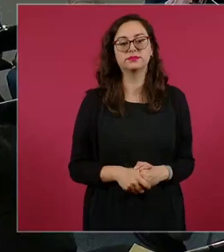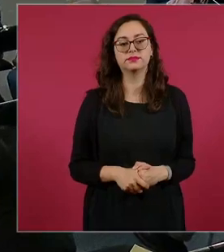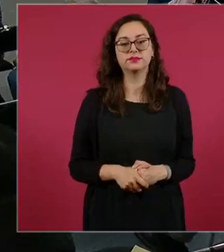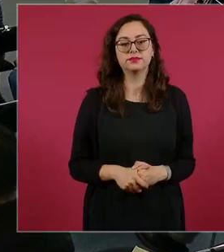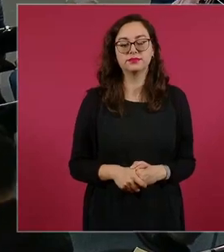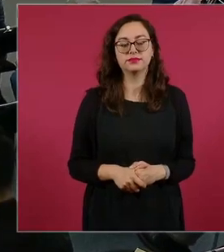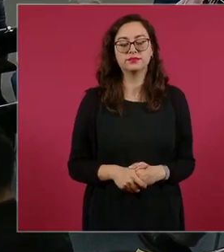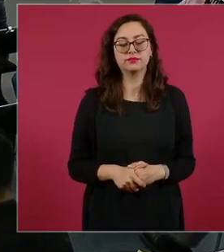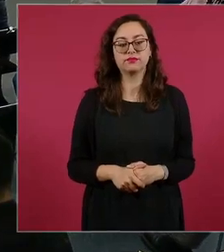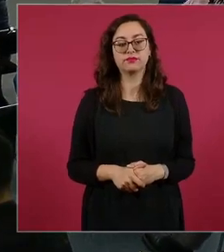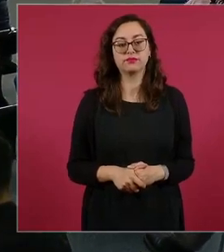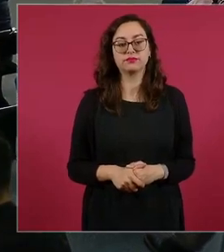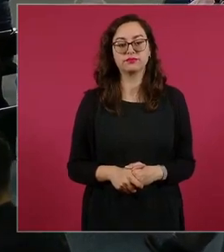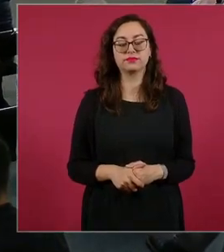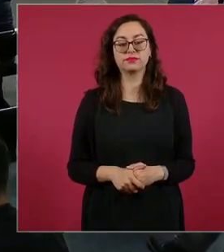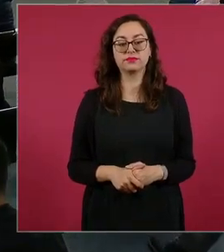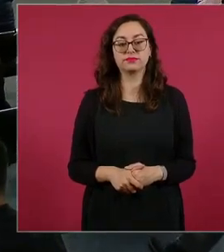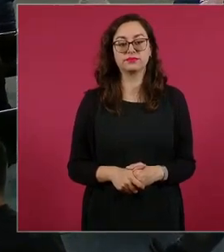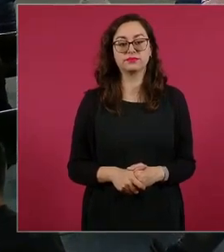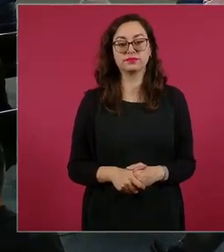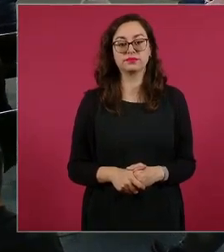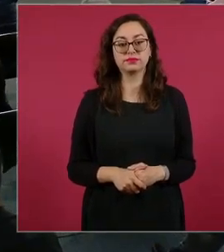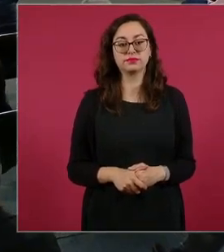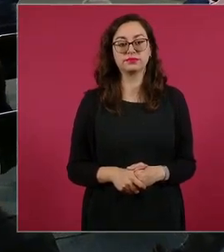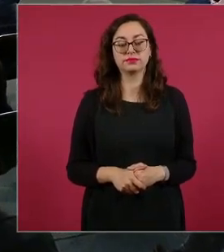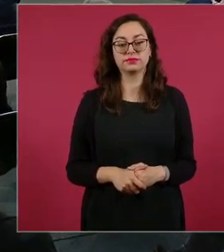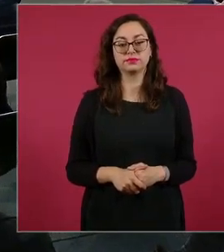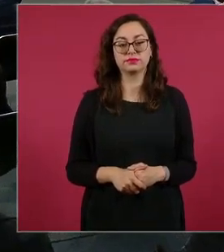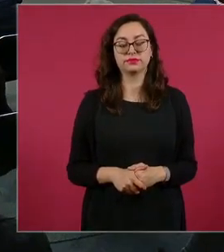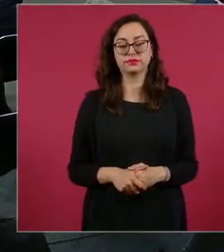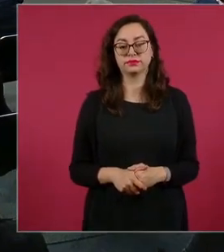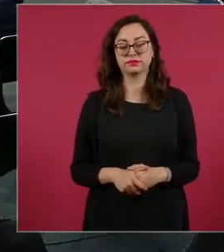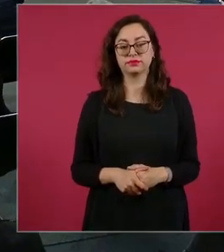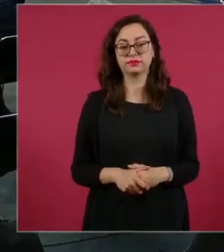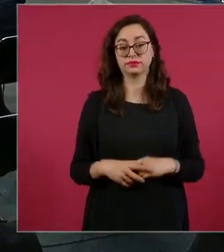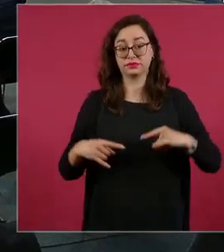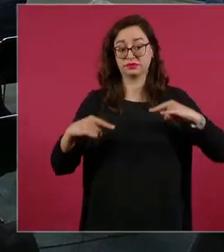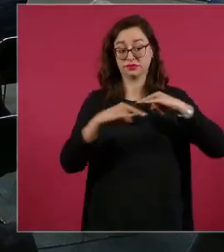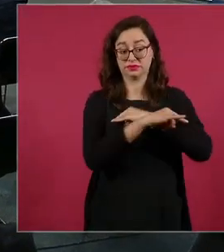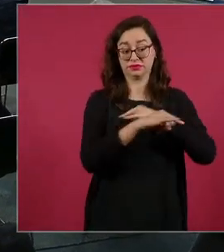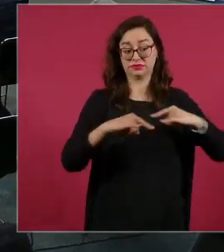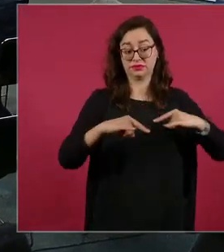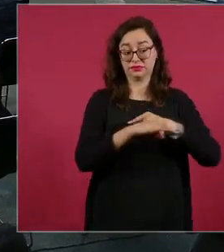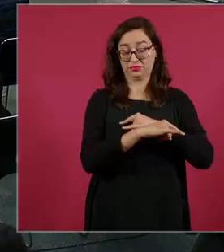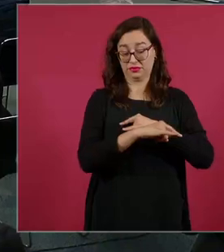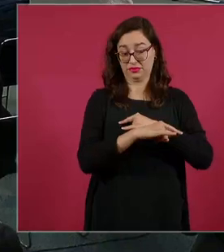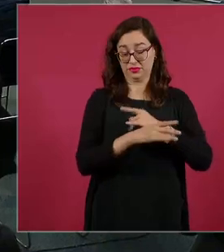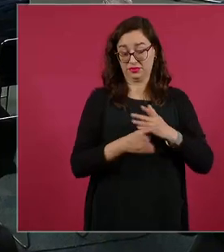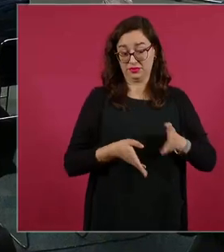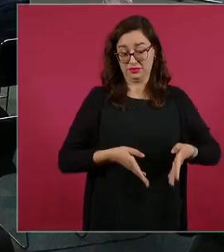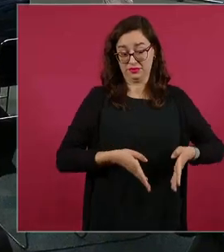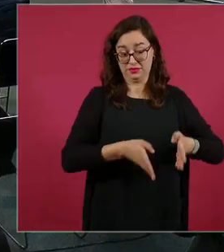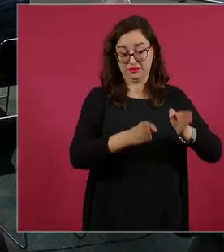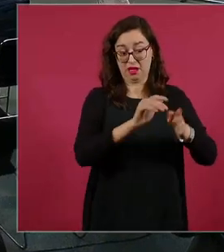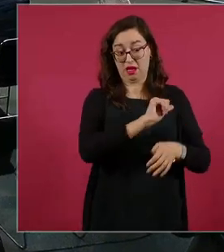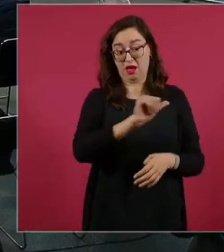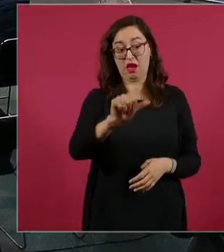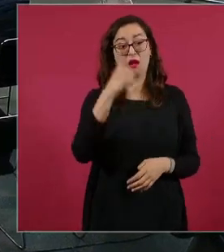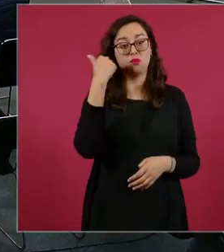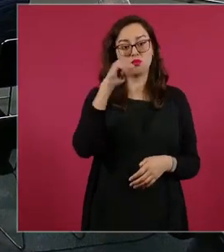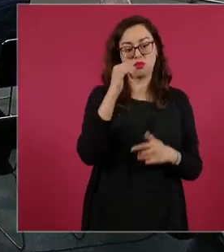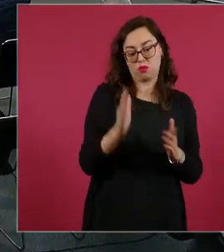a ver si no se está a la orilla de la autopista que va a Acapulco